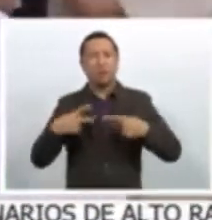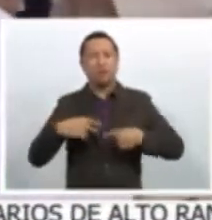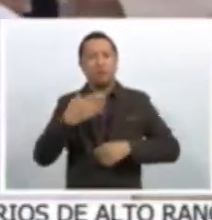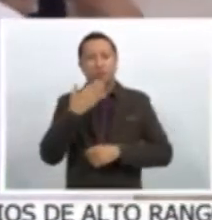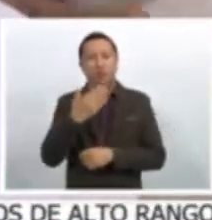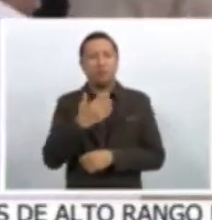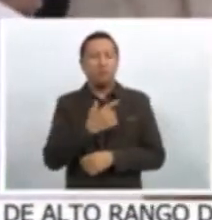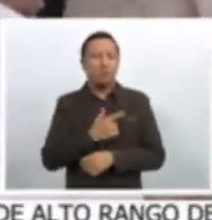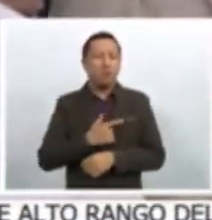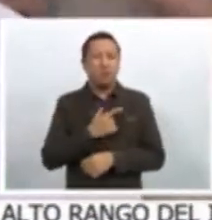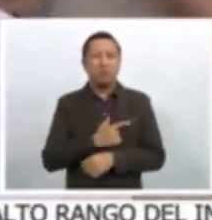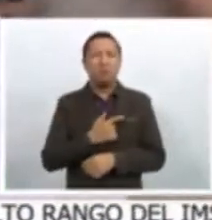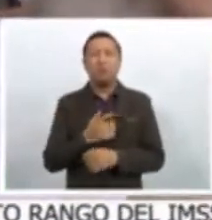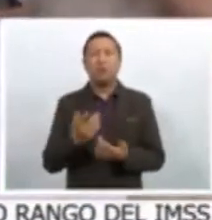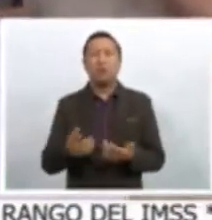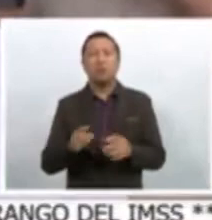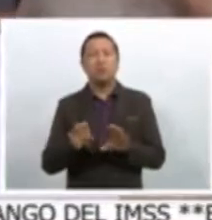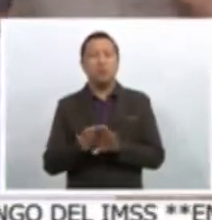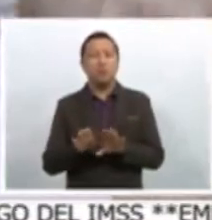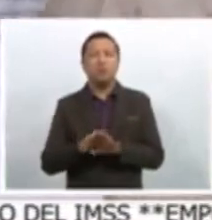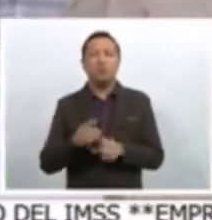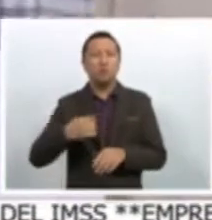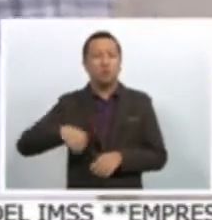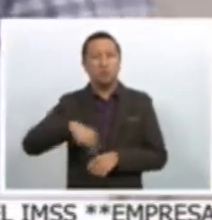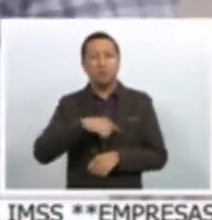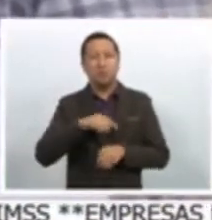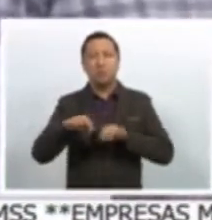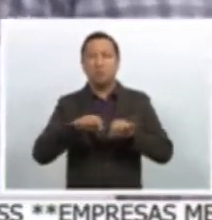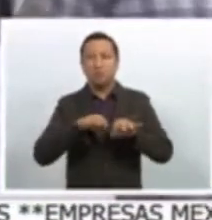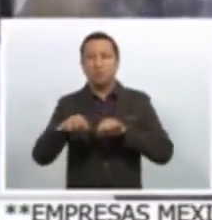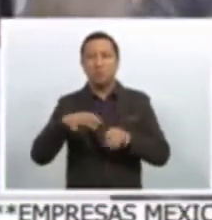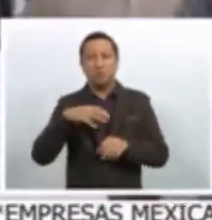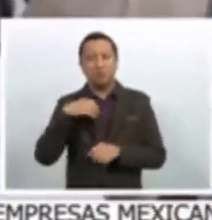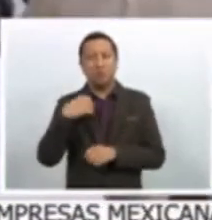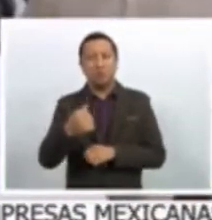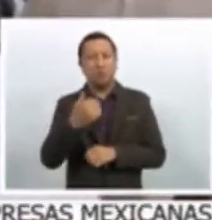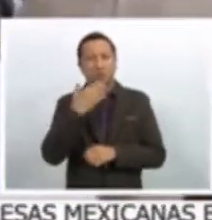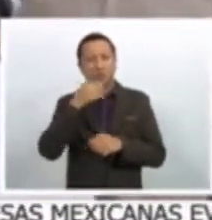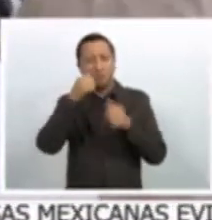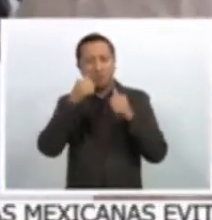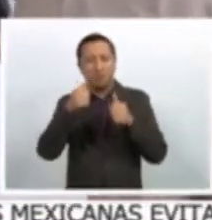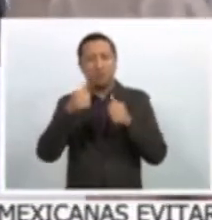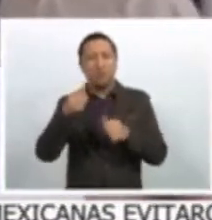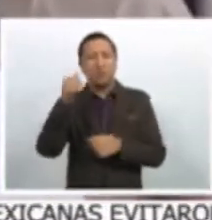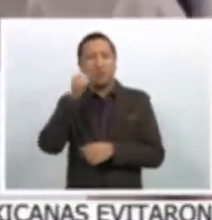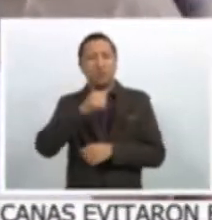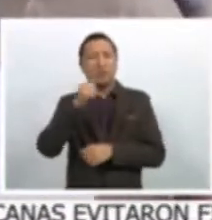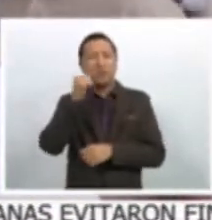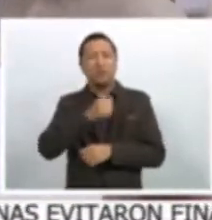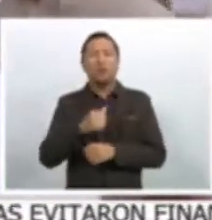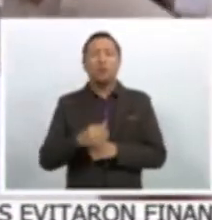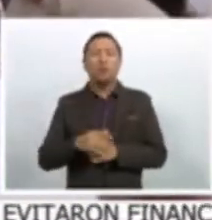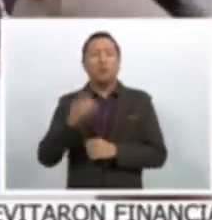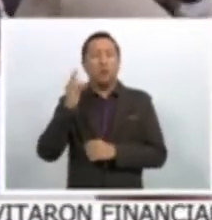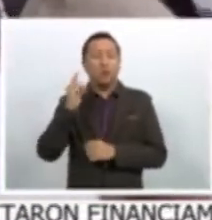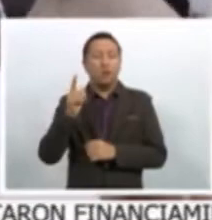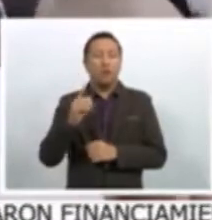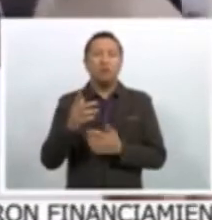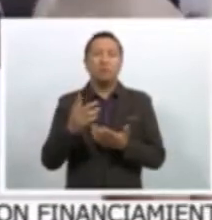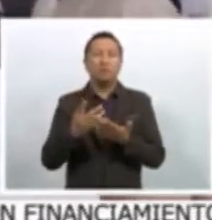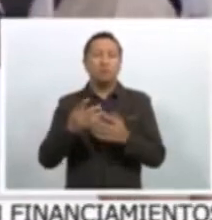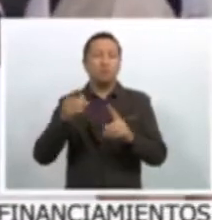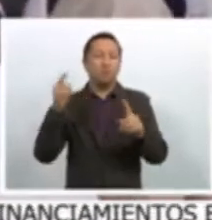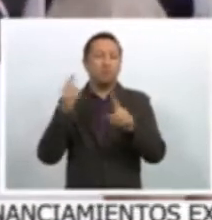estamos respondiendo también con servicios y estamos trabajando arduamente y tenemos la expectativa de que rebasemos lo